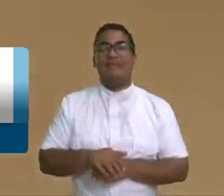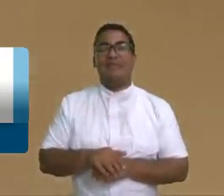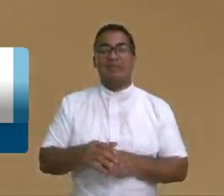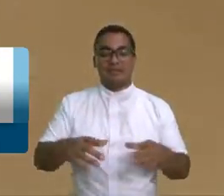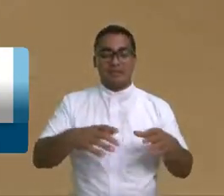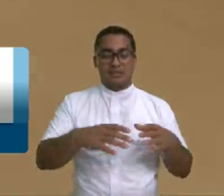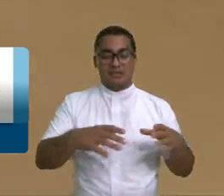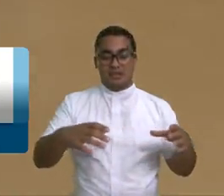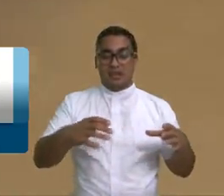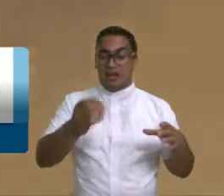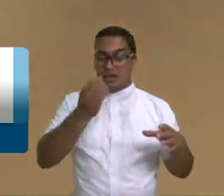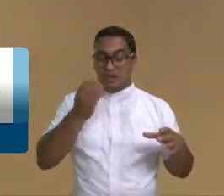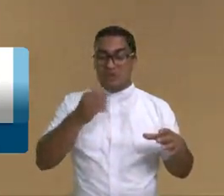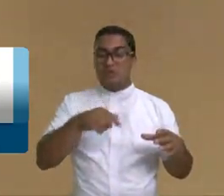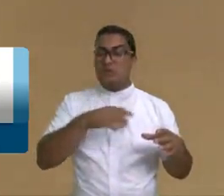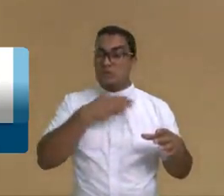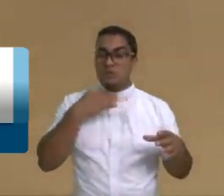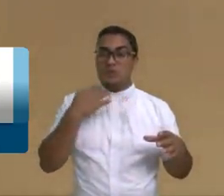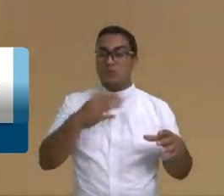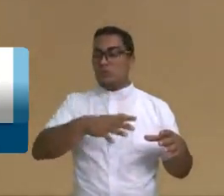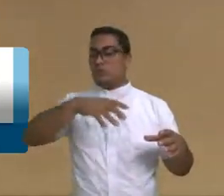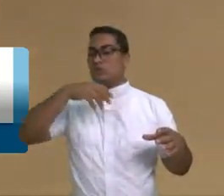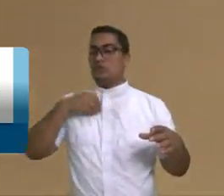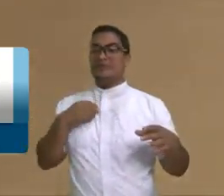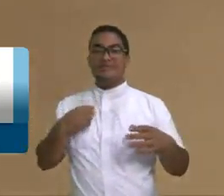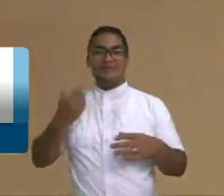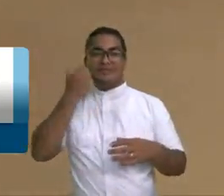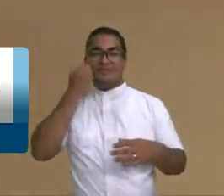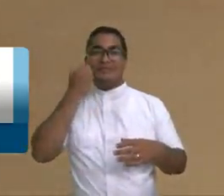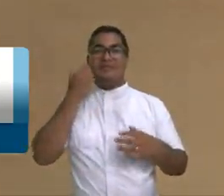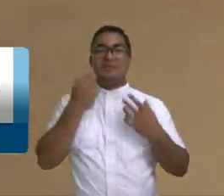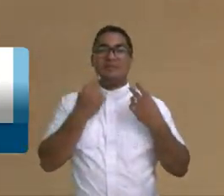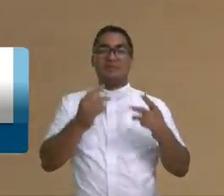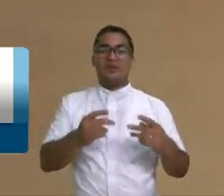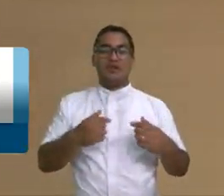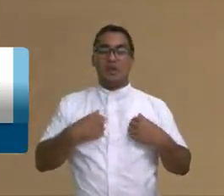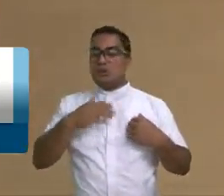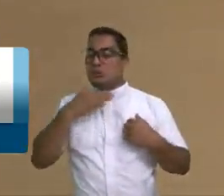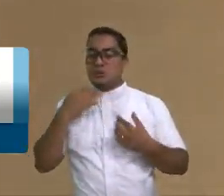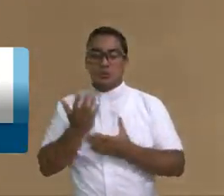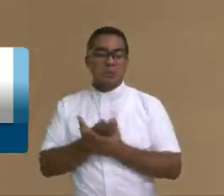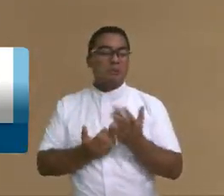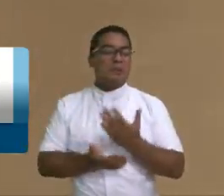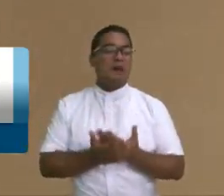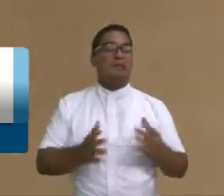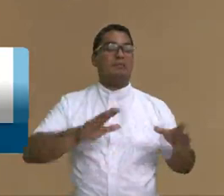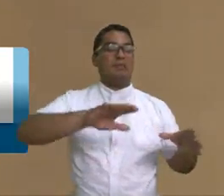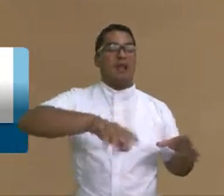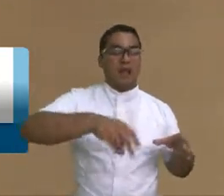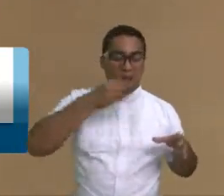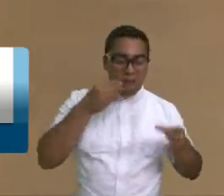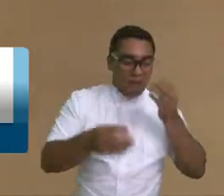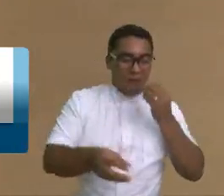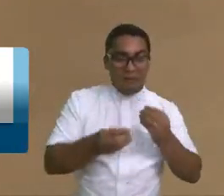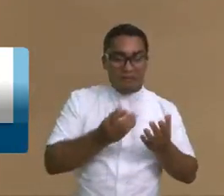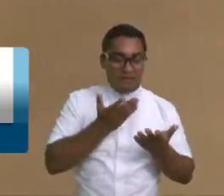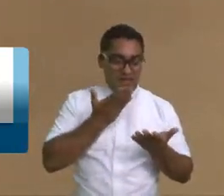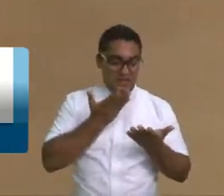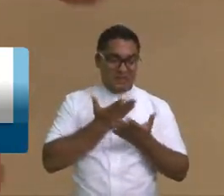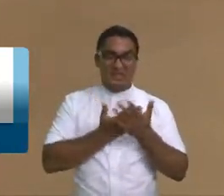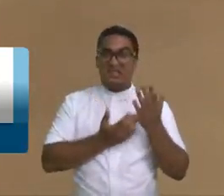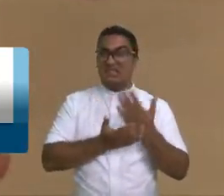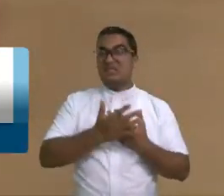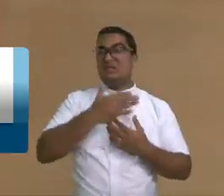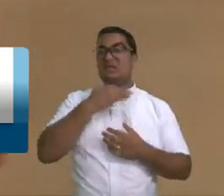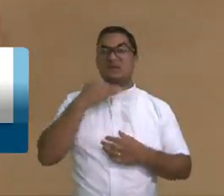puede ser que nos infecte, pero el que lo agarra con las manos y si las tenemos sucias, nos podemos contaminar, a lo mejor